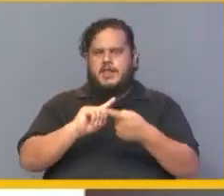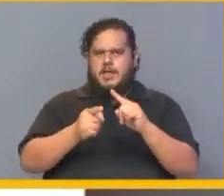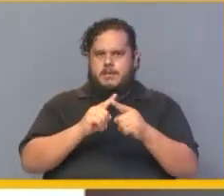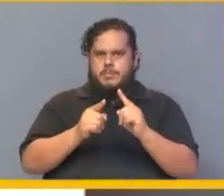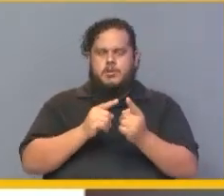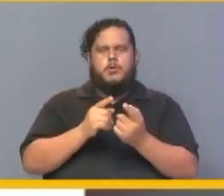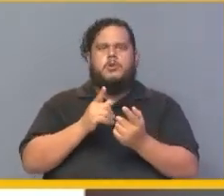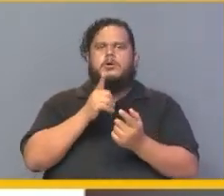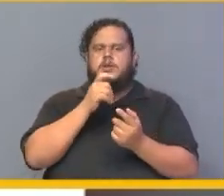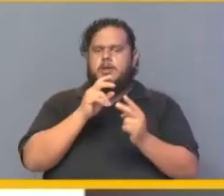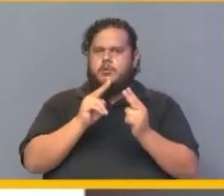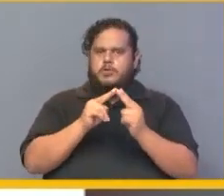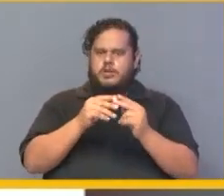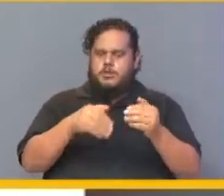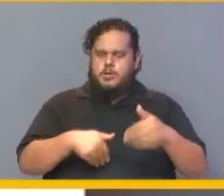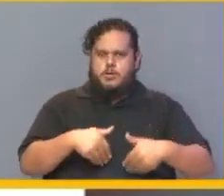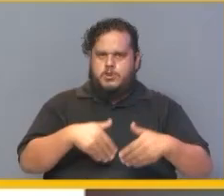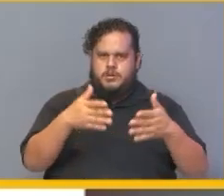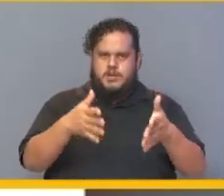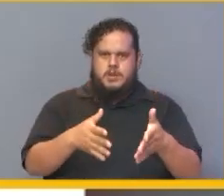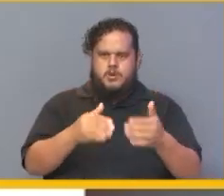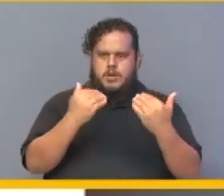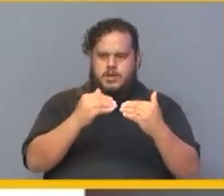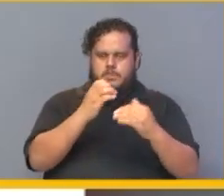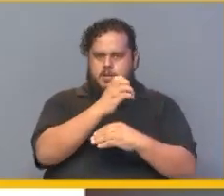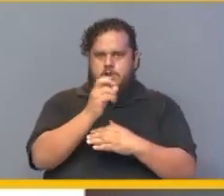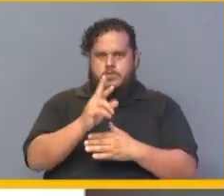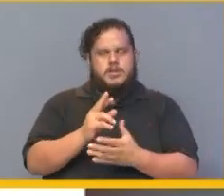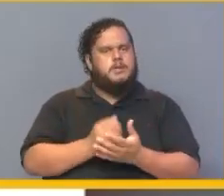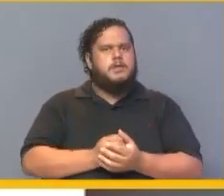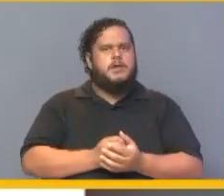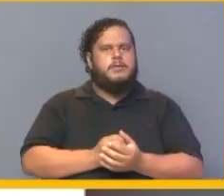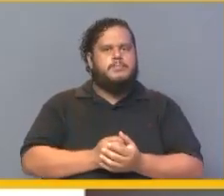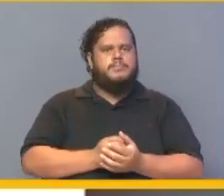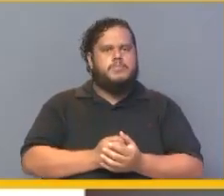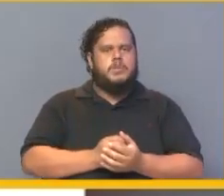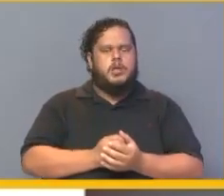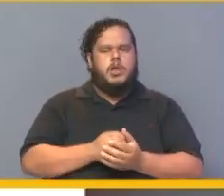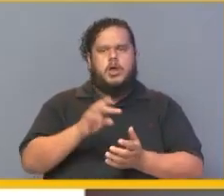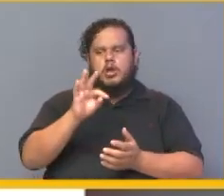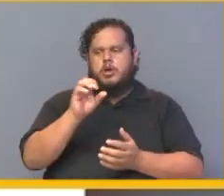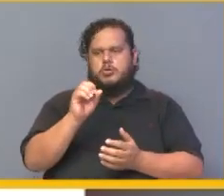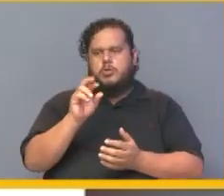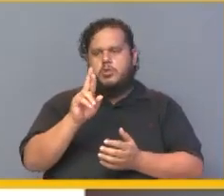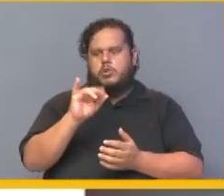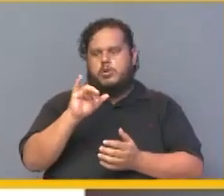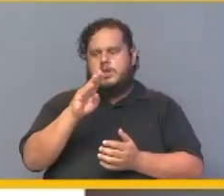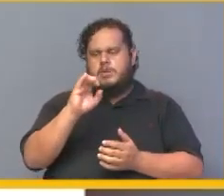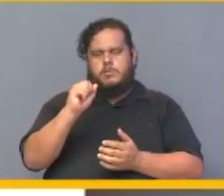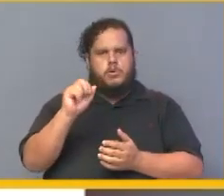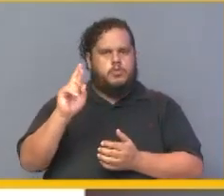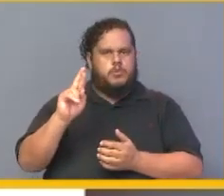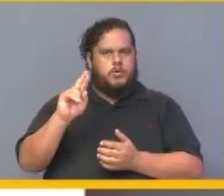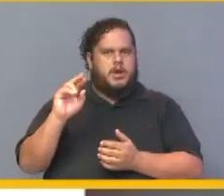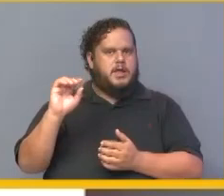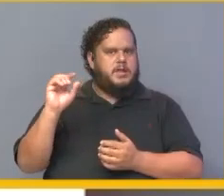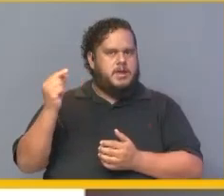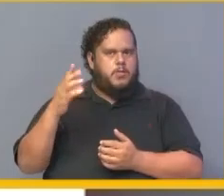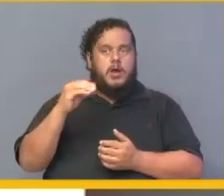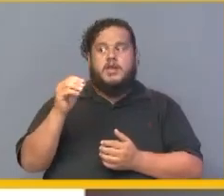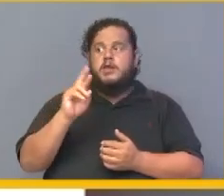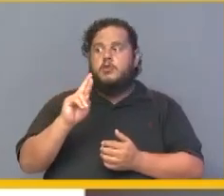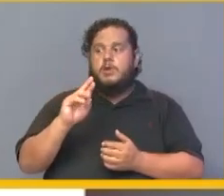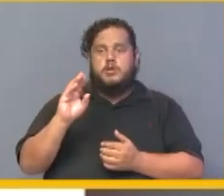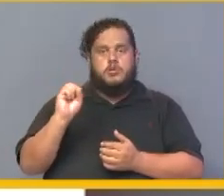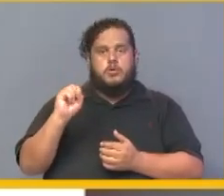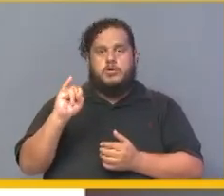un conocidísimo técnico a nivel Costa Rica, don Toribio Rojas Gamboa y Luis Roberto Cibaja, que se